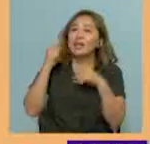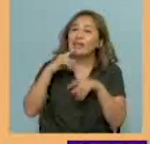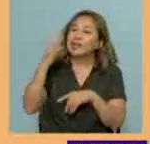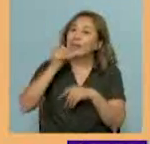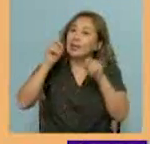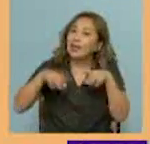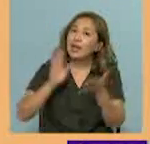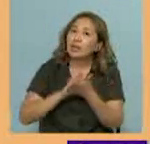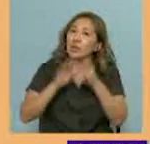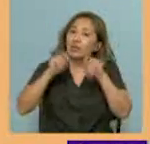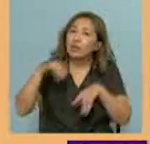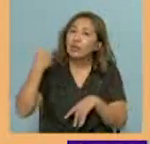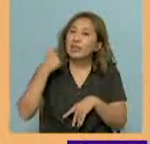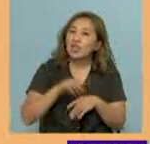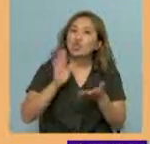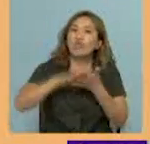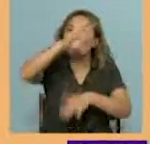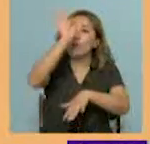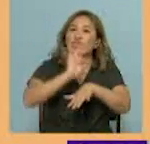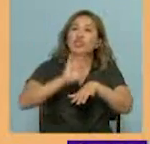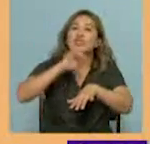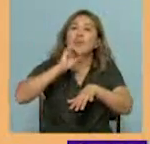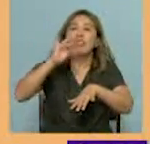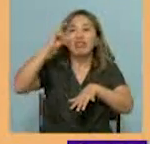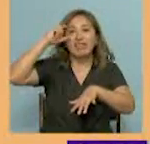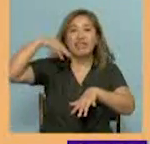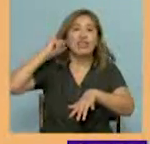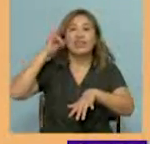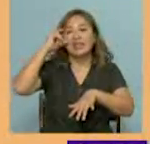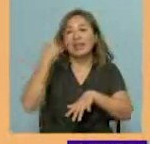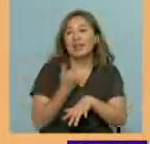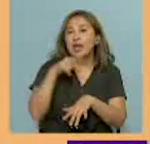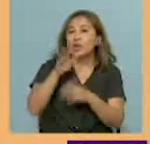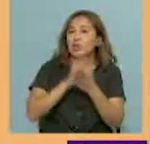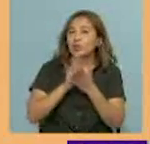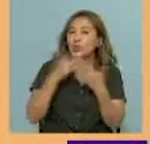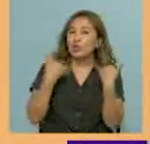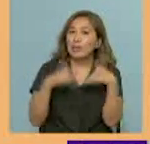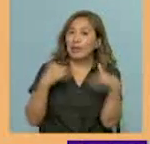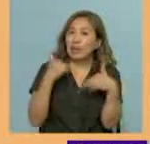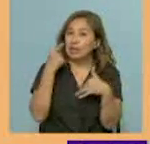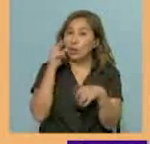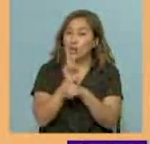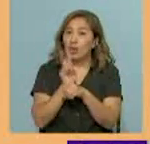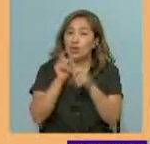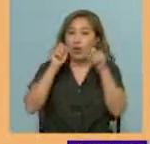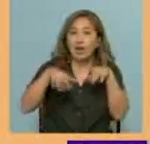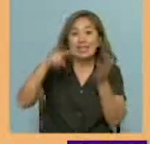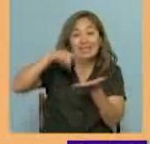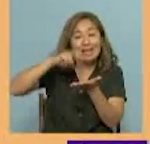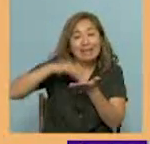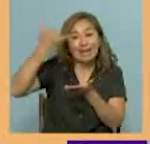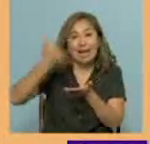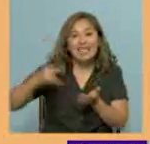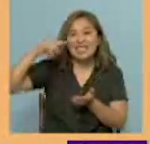del país en con respecto al dengue es digamos estamos en una situación de alerta la provincia de salta